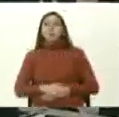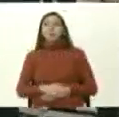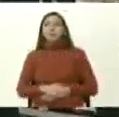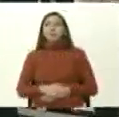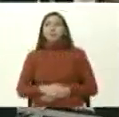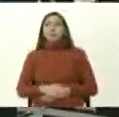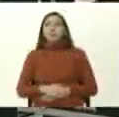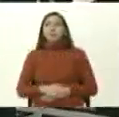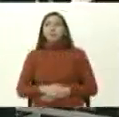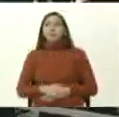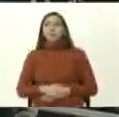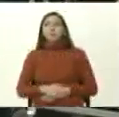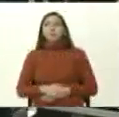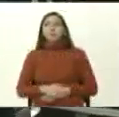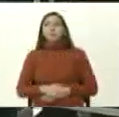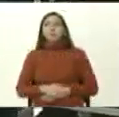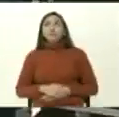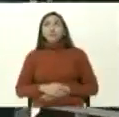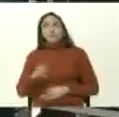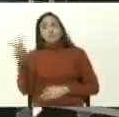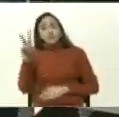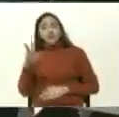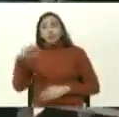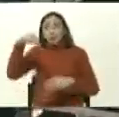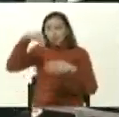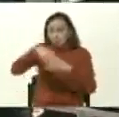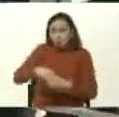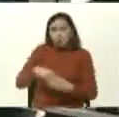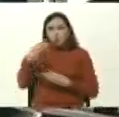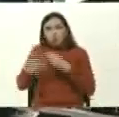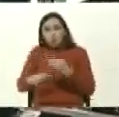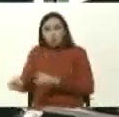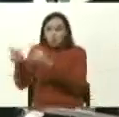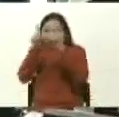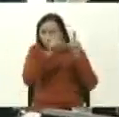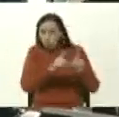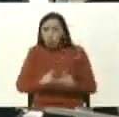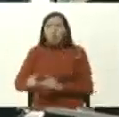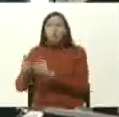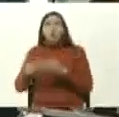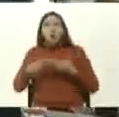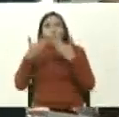posible estuvo Venezuela impartiendo educación a